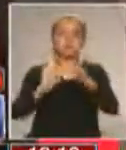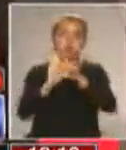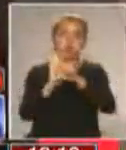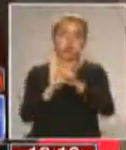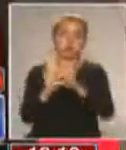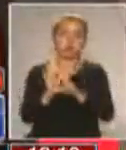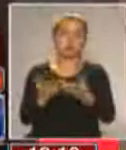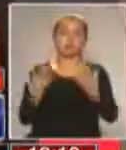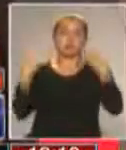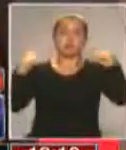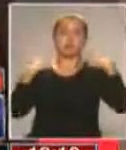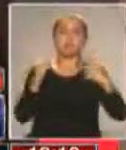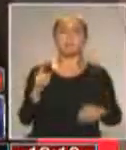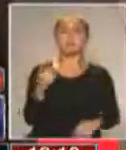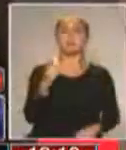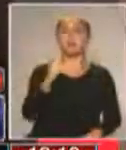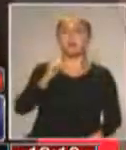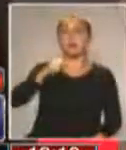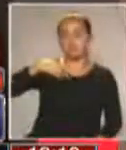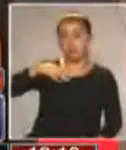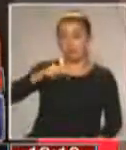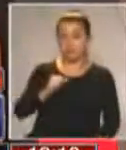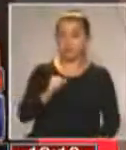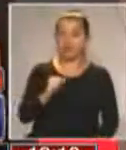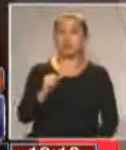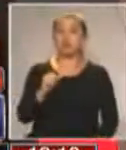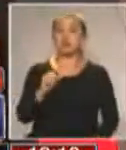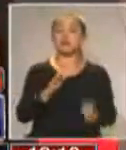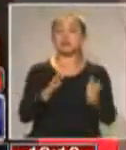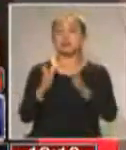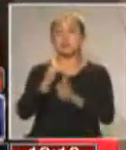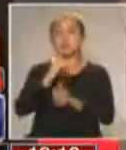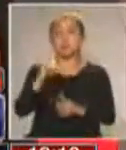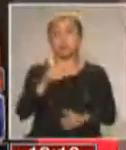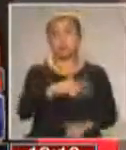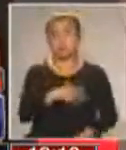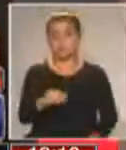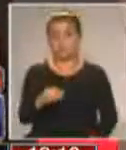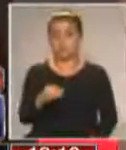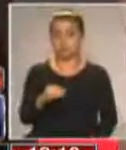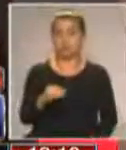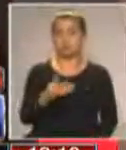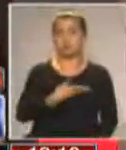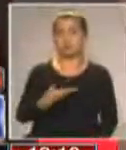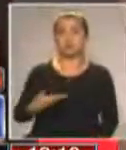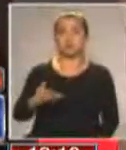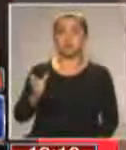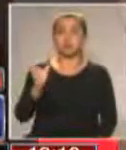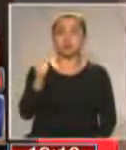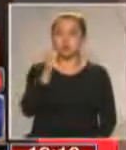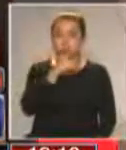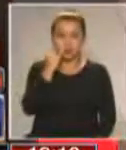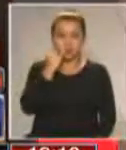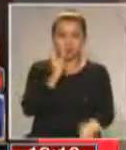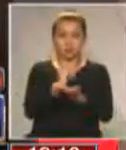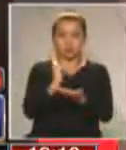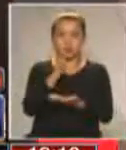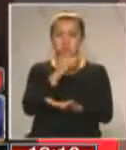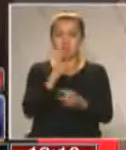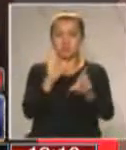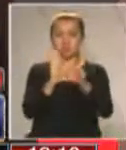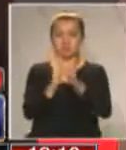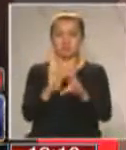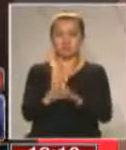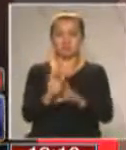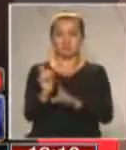de la primera dama o su símil, que es el que tiene el hijo de la presidenta, porque no existe la orgánica, no existe ninguna ley. Por lo tanto, no